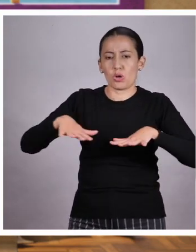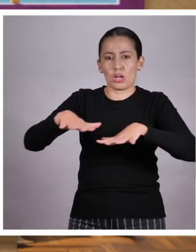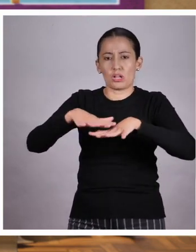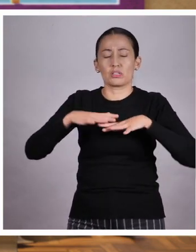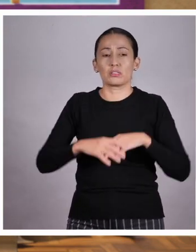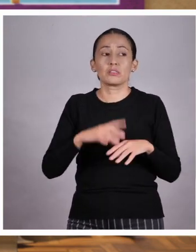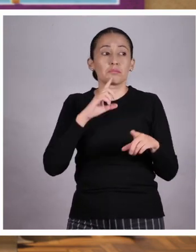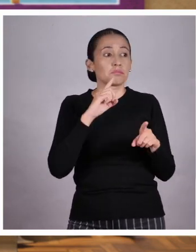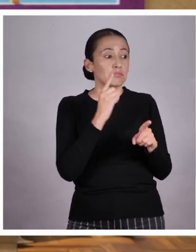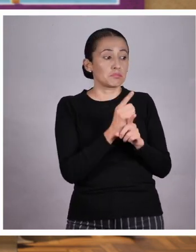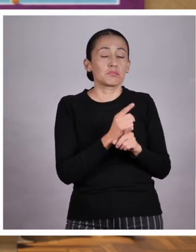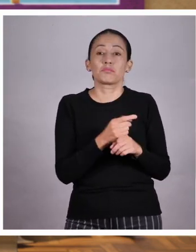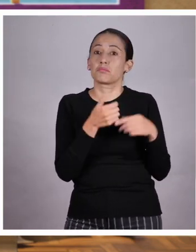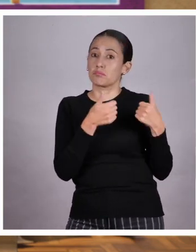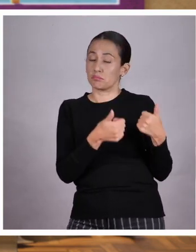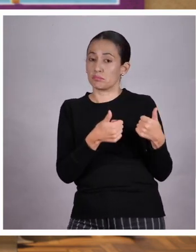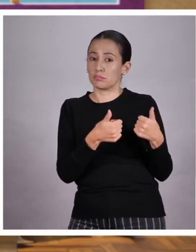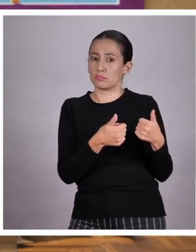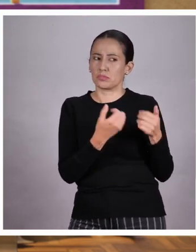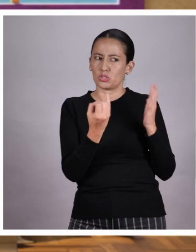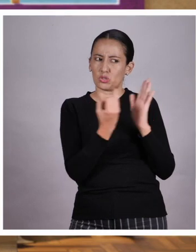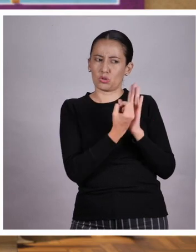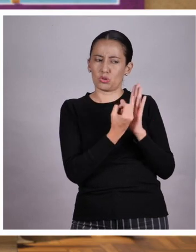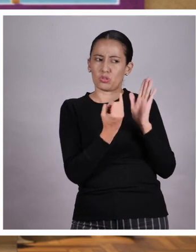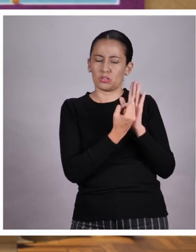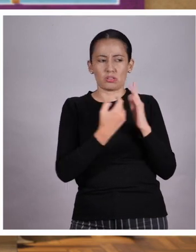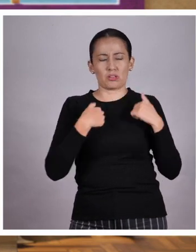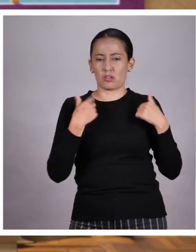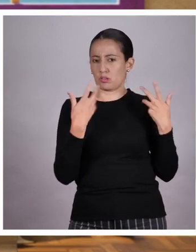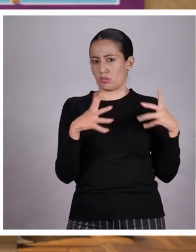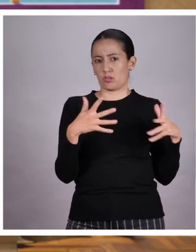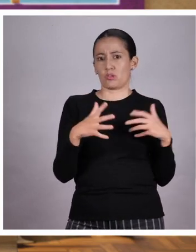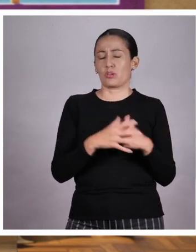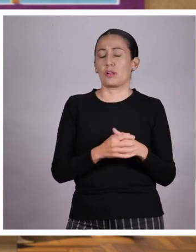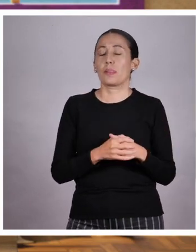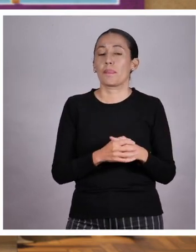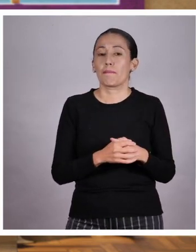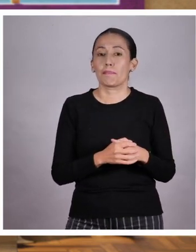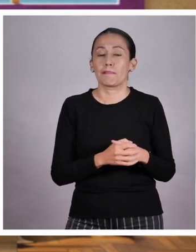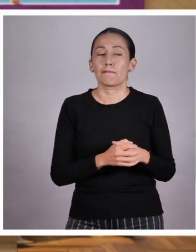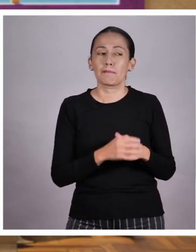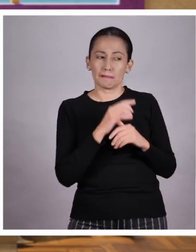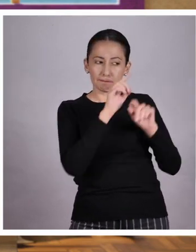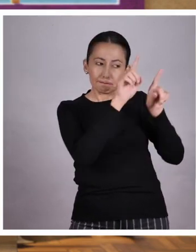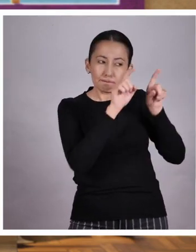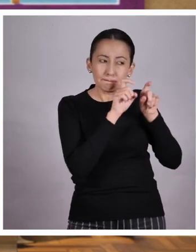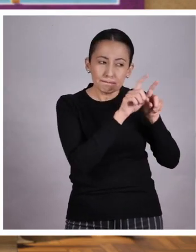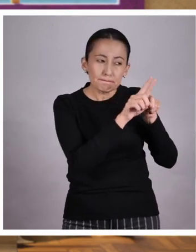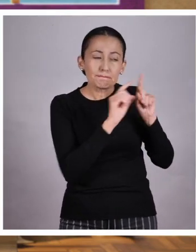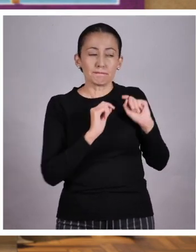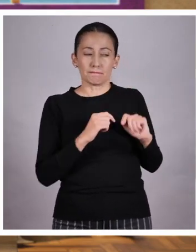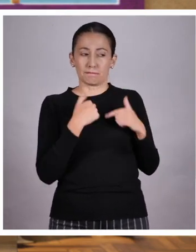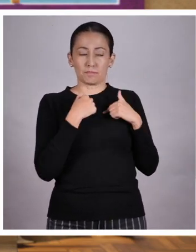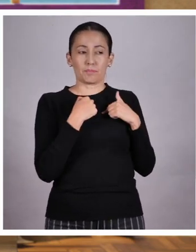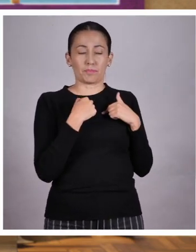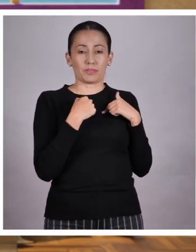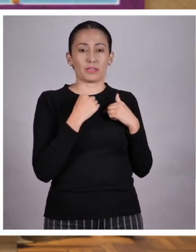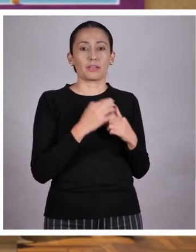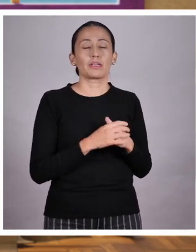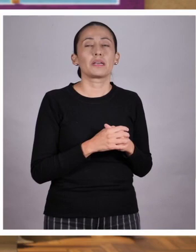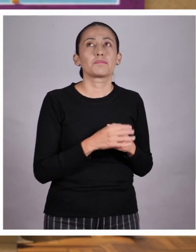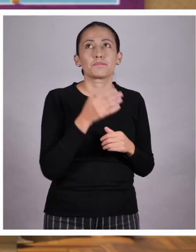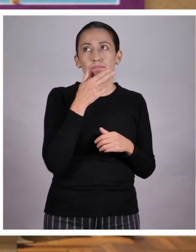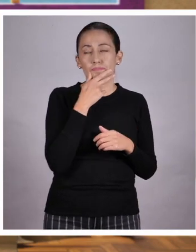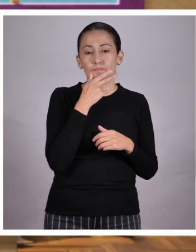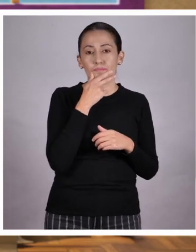Ah, pero yo no tengo todos esos rasgos de identidad. A ver, déjame hacerte un test de nacionalidad, Cachita 2.